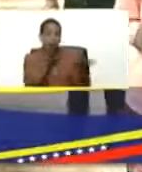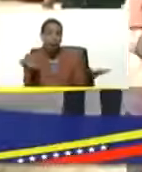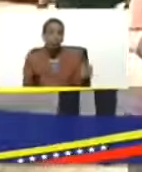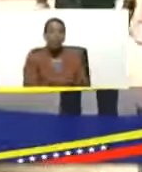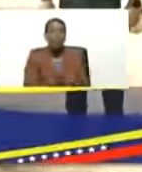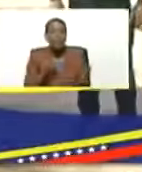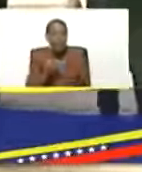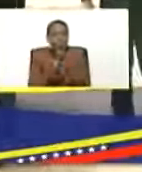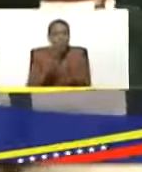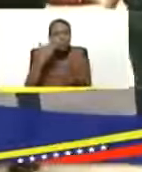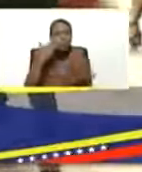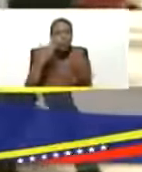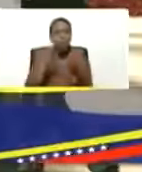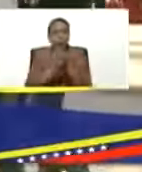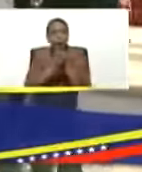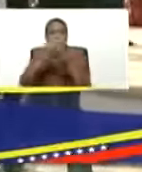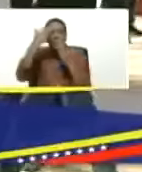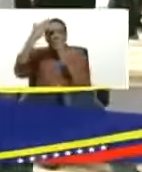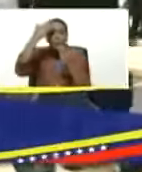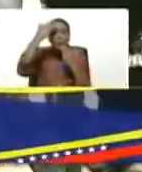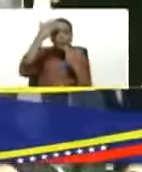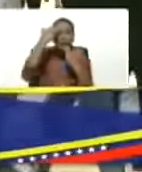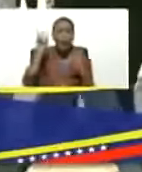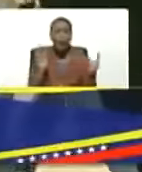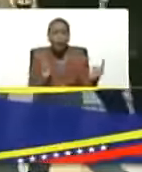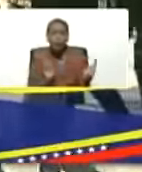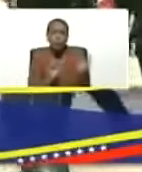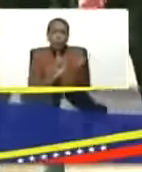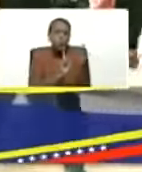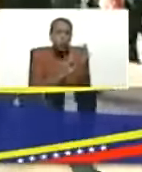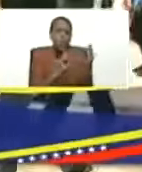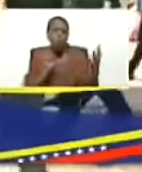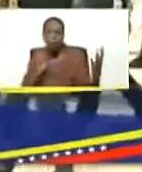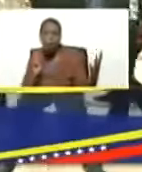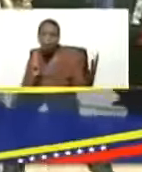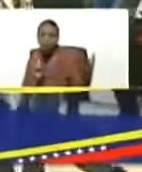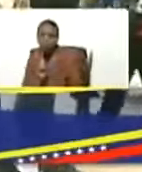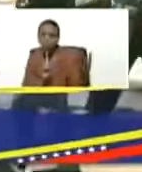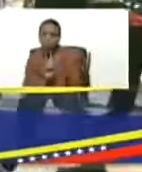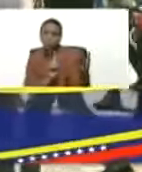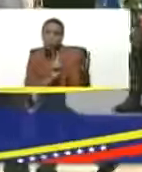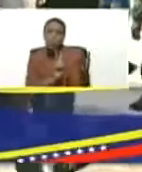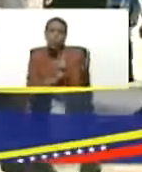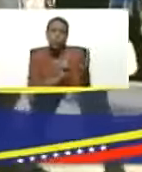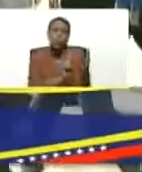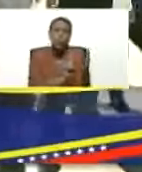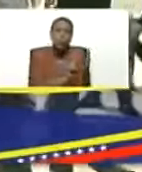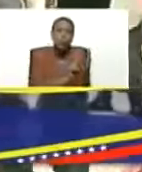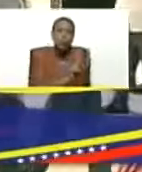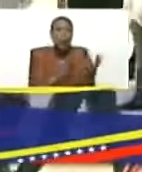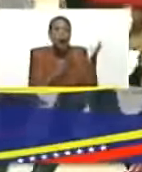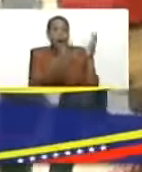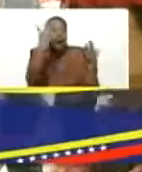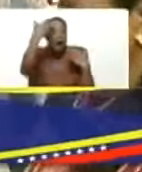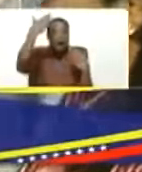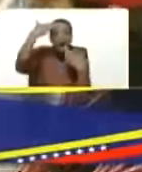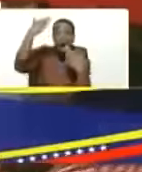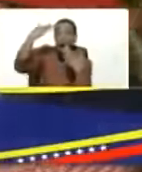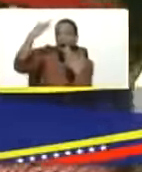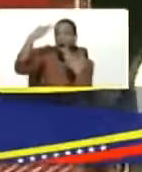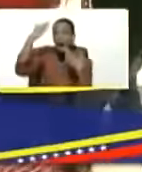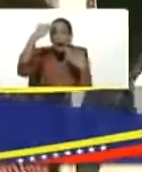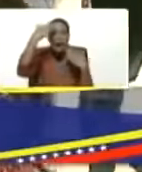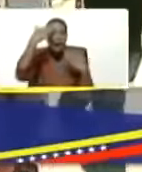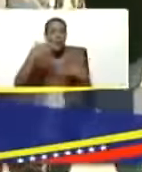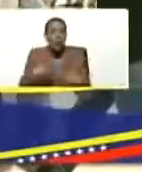a acercarnos un rato allá, vale, para saludar la gente. Cilia,